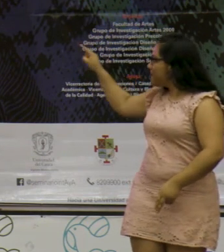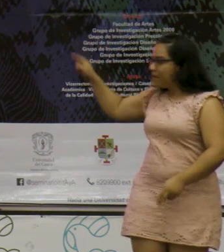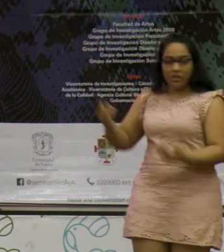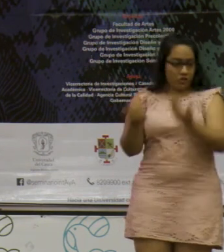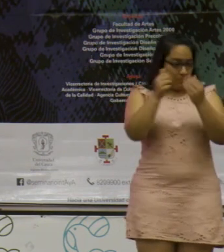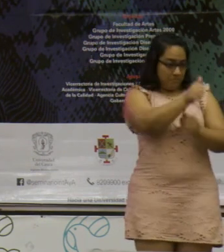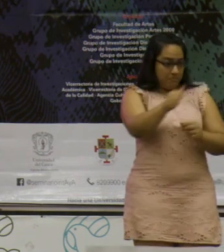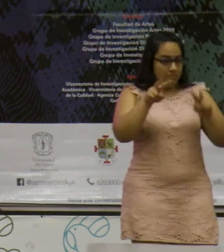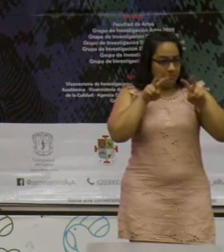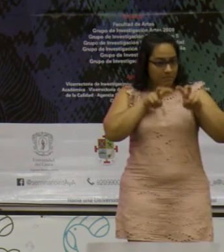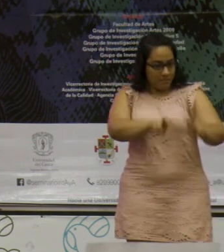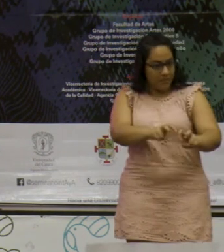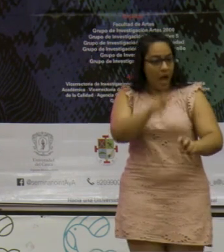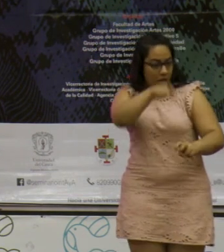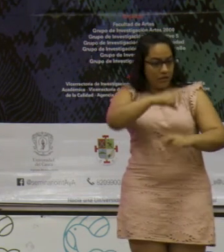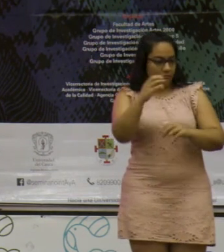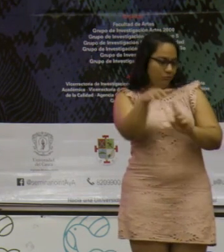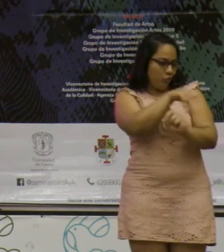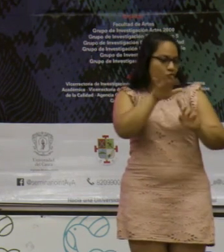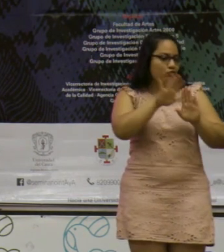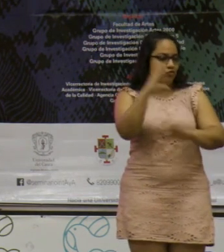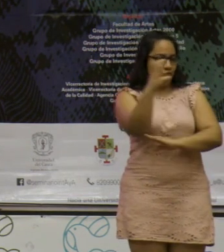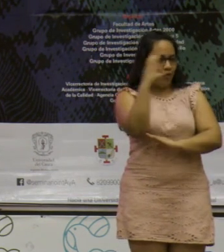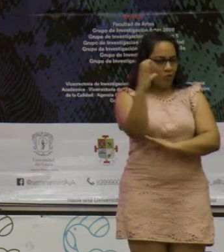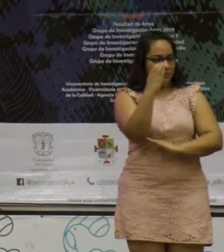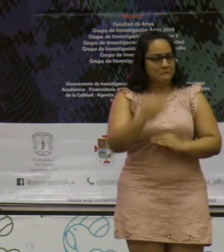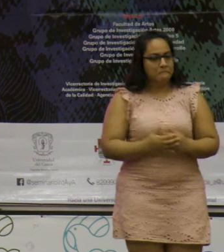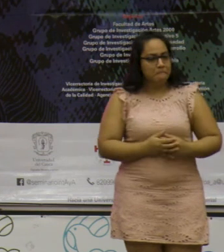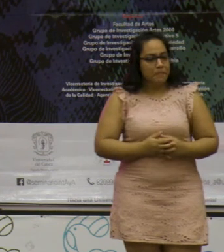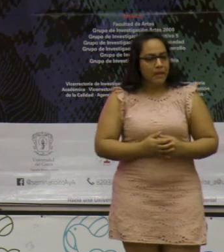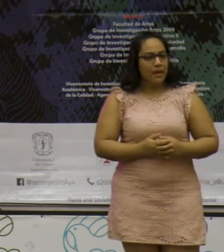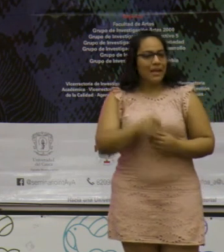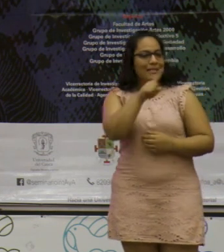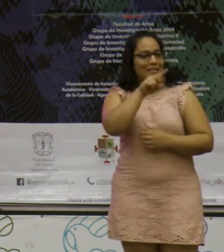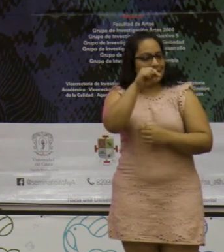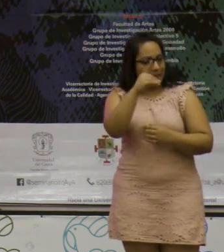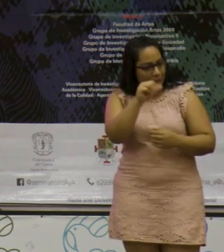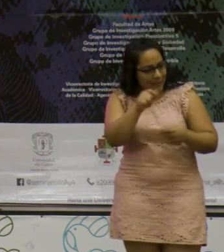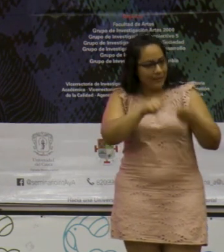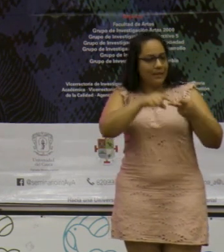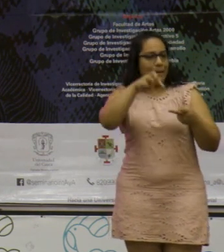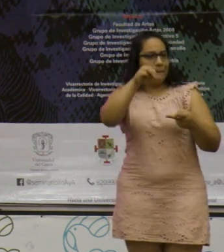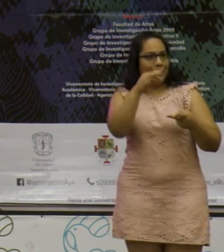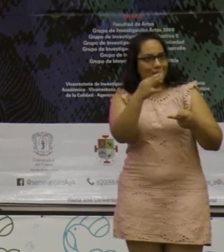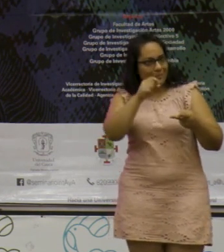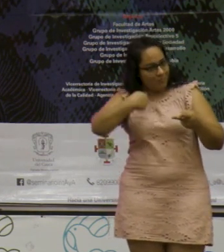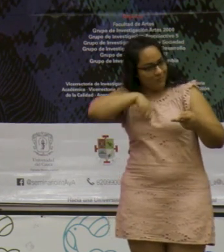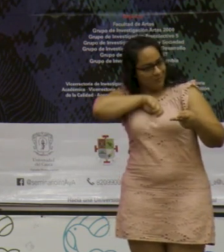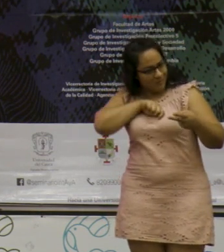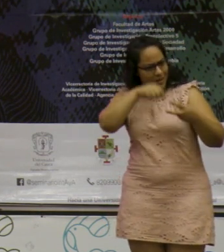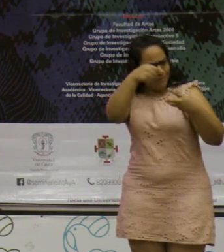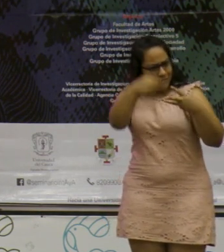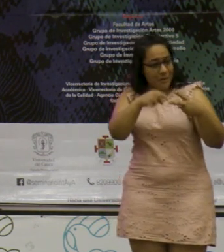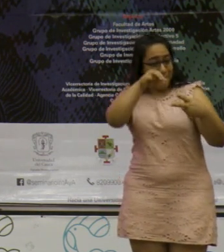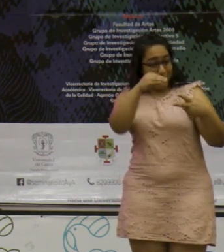muy fácil de rastrear en el caso colombiano. Gracias. Zenaida Osorio, José Rosero, Juan Martín Moro, español. Juan